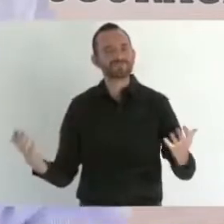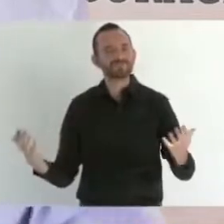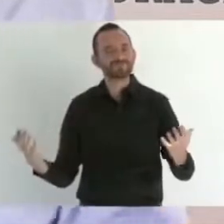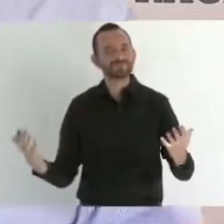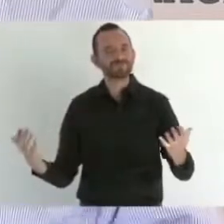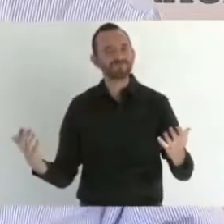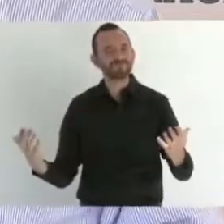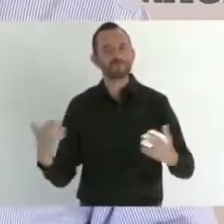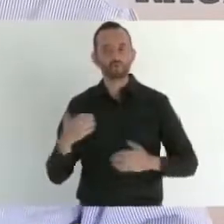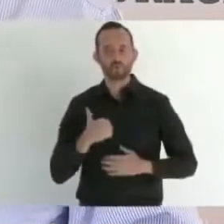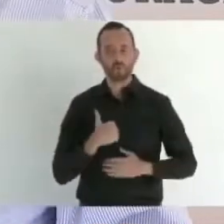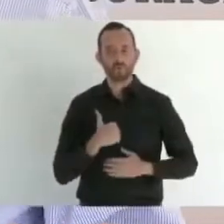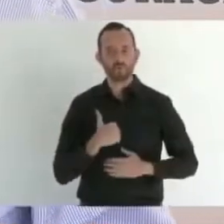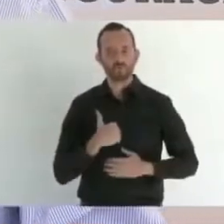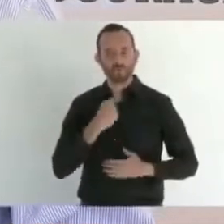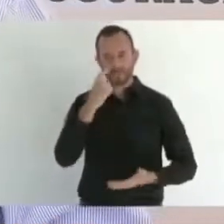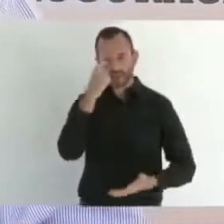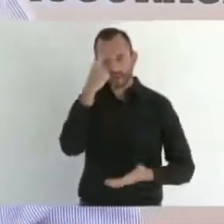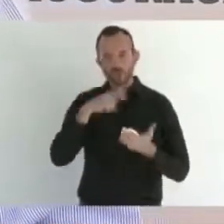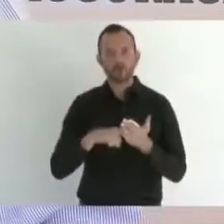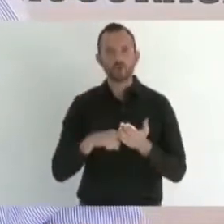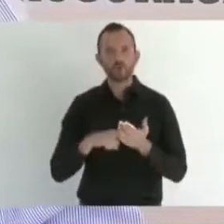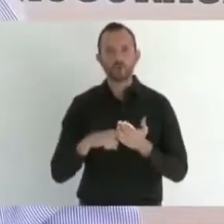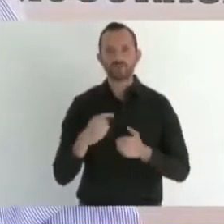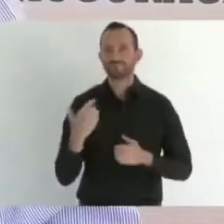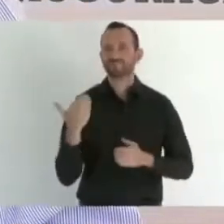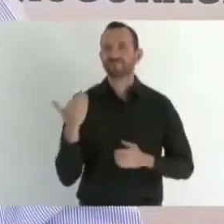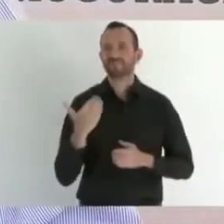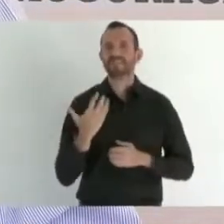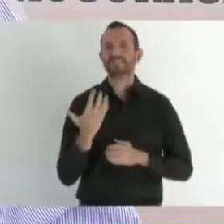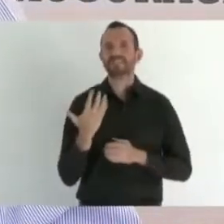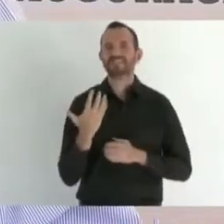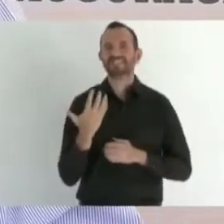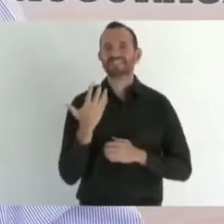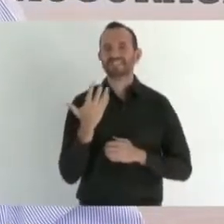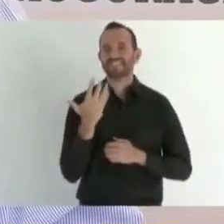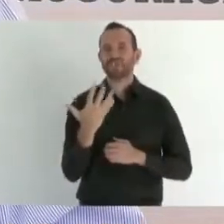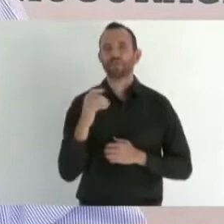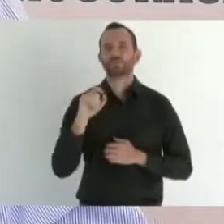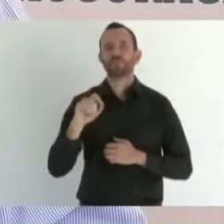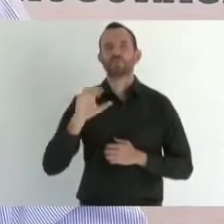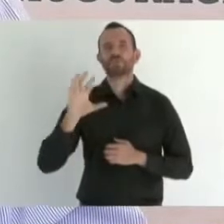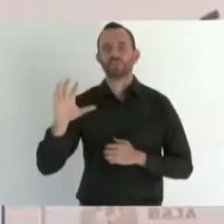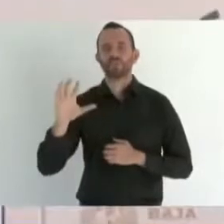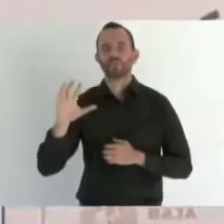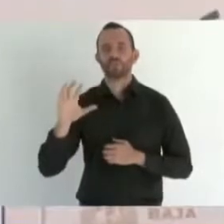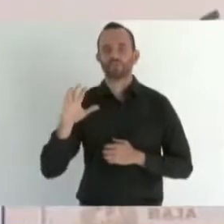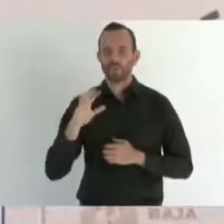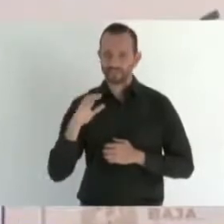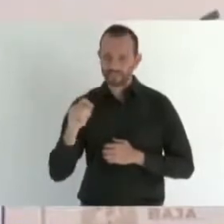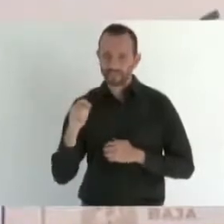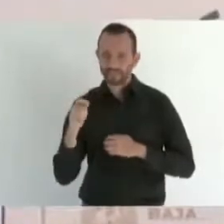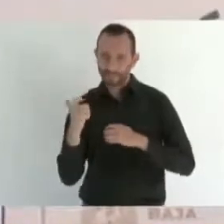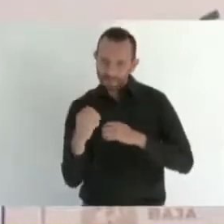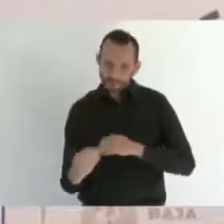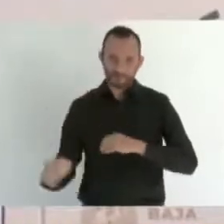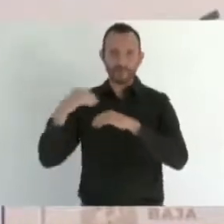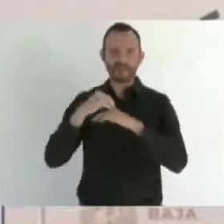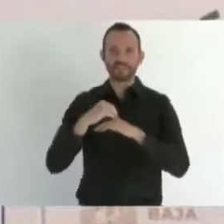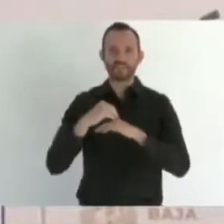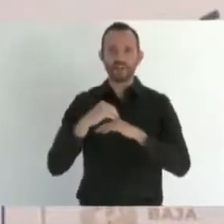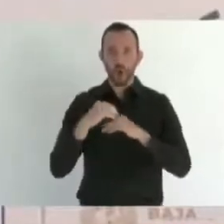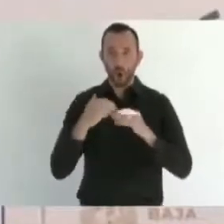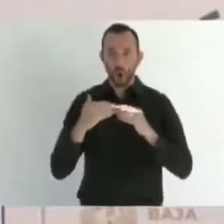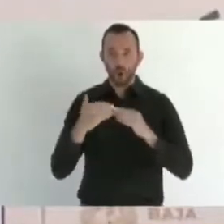y aumento de 5.5 a 7.5 kilos & ortiz